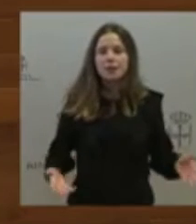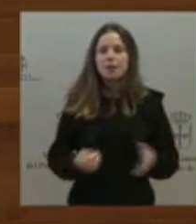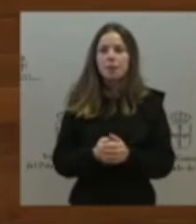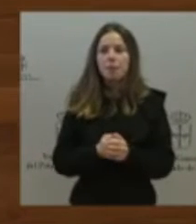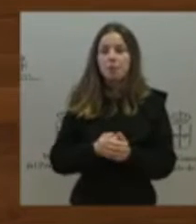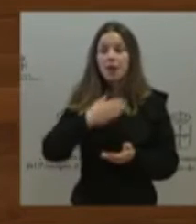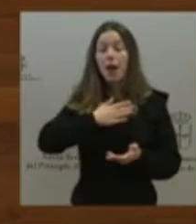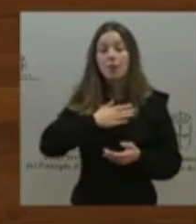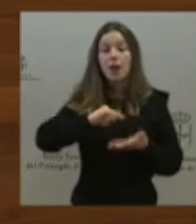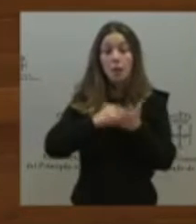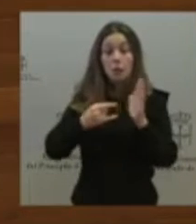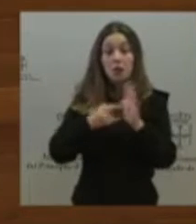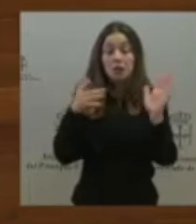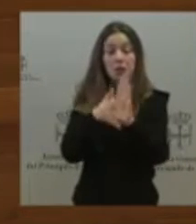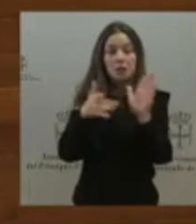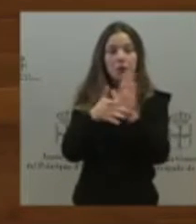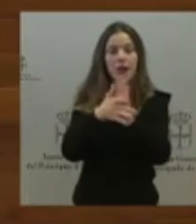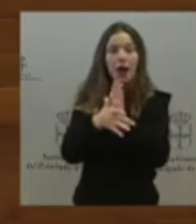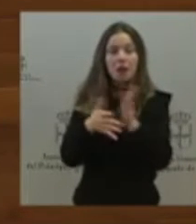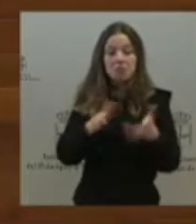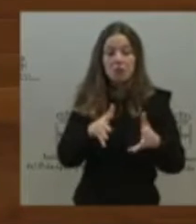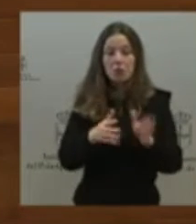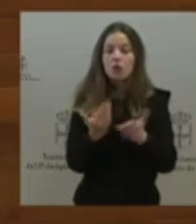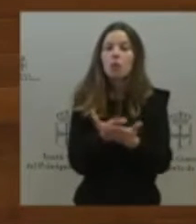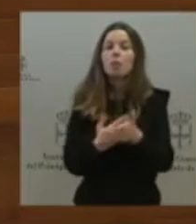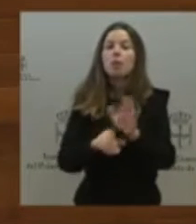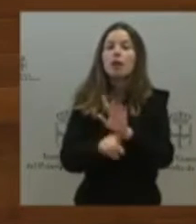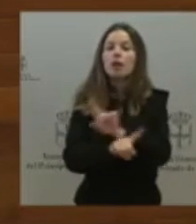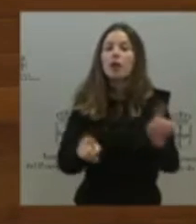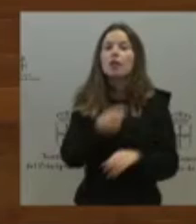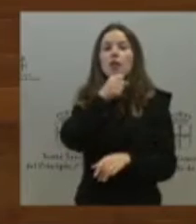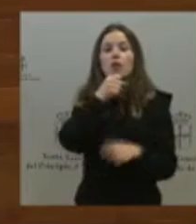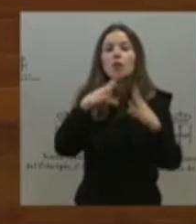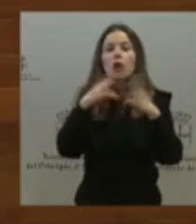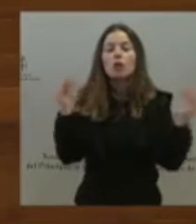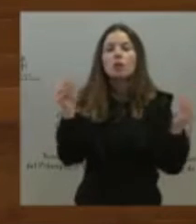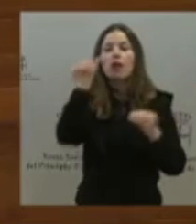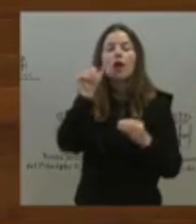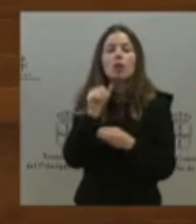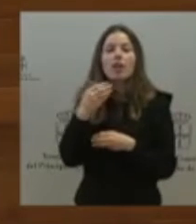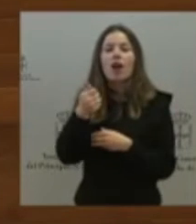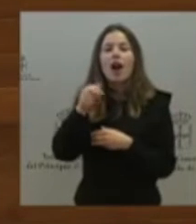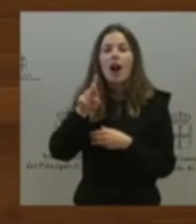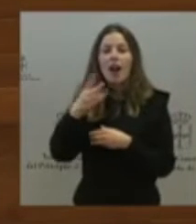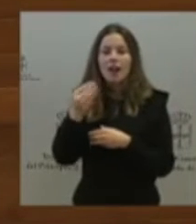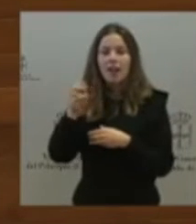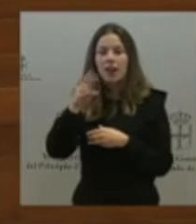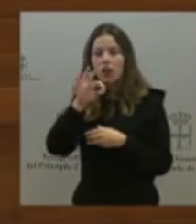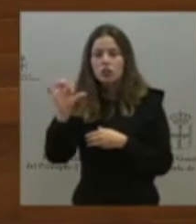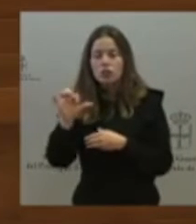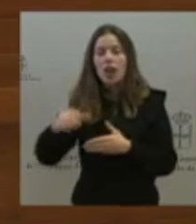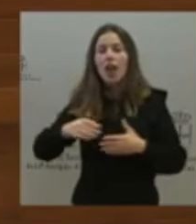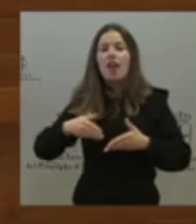torno a esta PNL y un proyecto del Grupo Universitario Arqueos, como se dicho, dirigido por el catedrático Avelino Gutiérrez, un